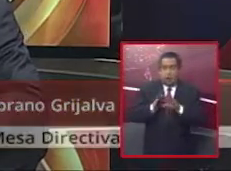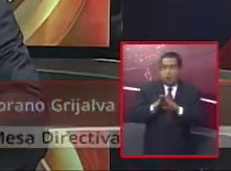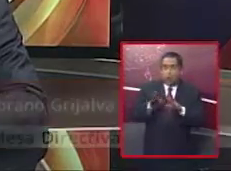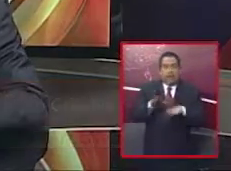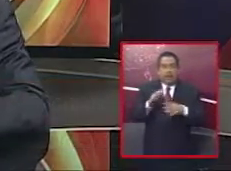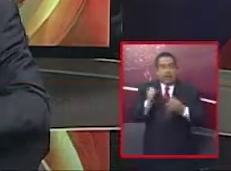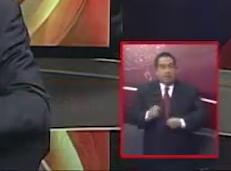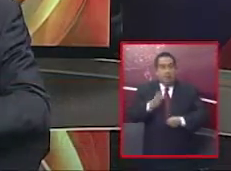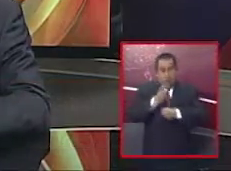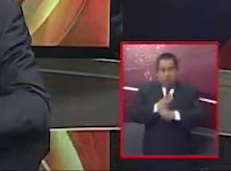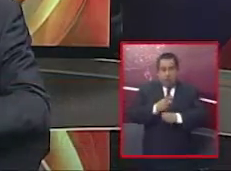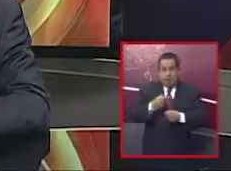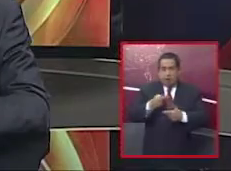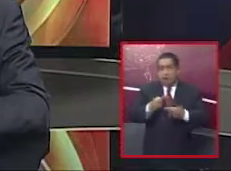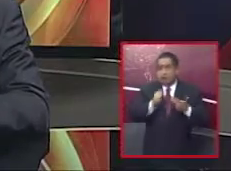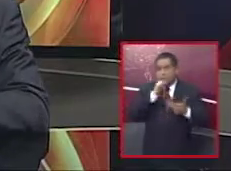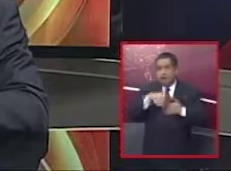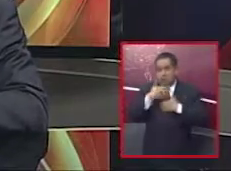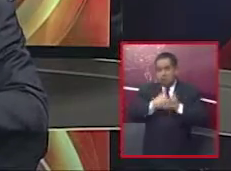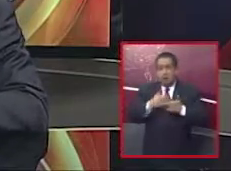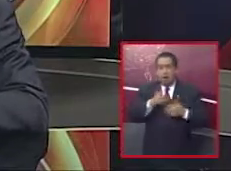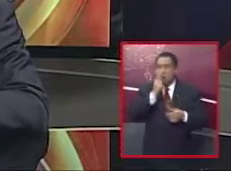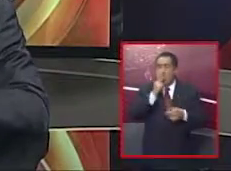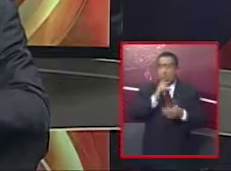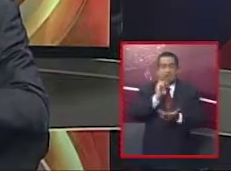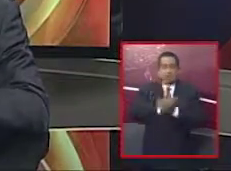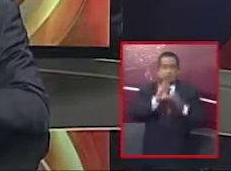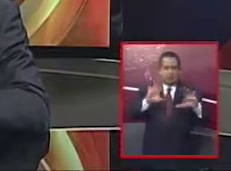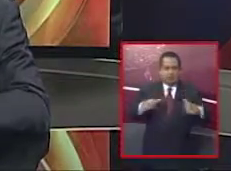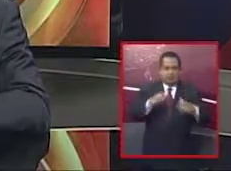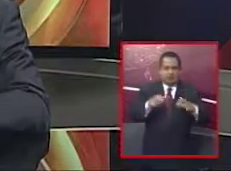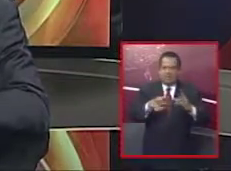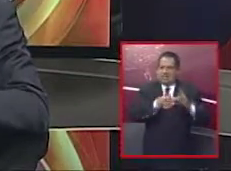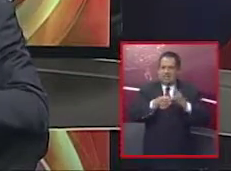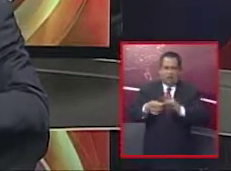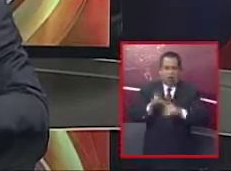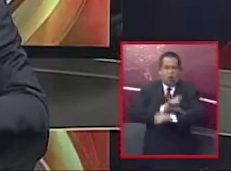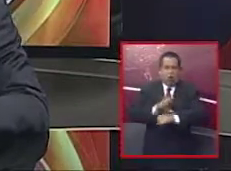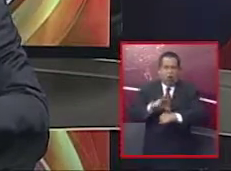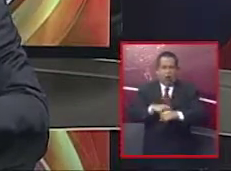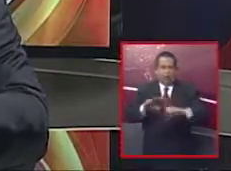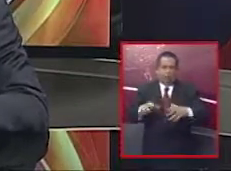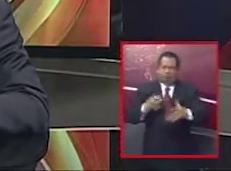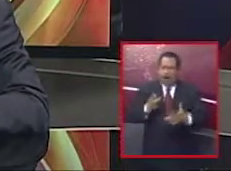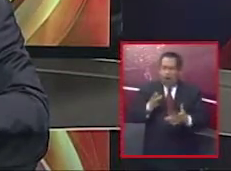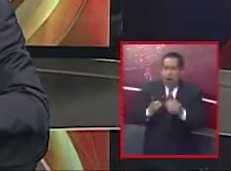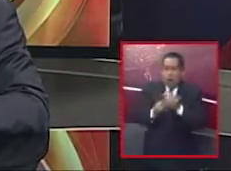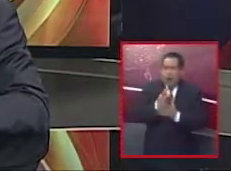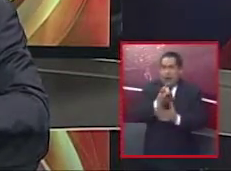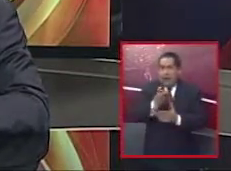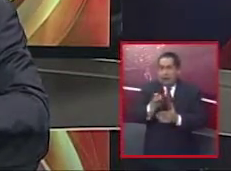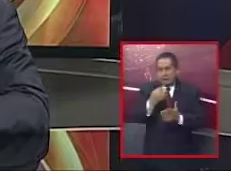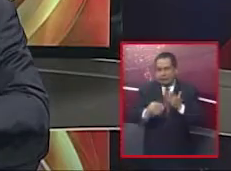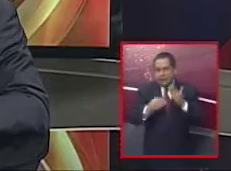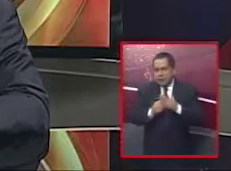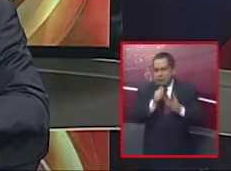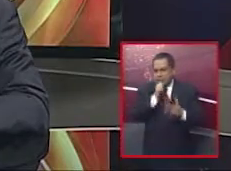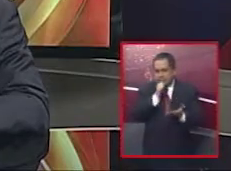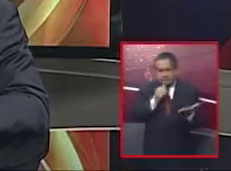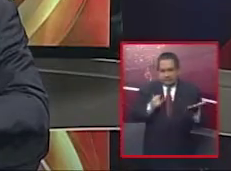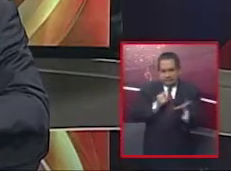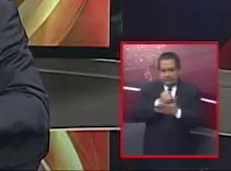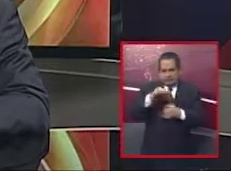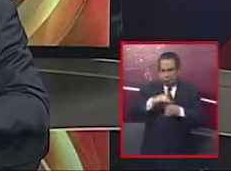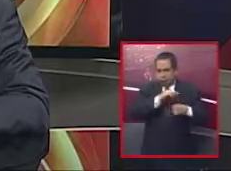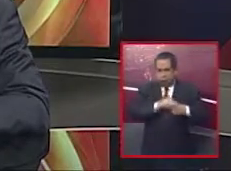seguridad, de lo que se conoció primero como mando único, ahora mando coordinado o mixto, algo así, en lo que se refiere al sistema policíaco